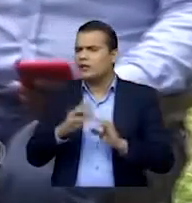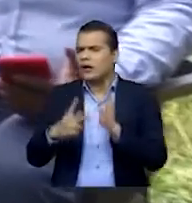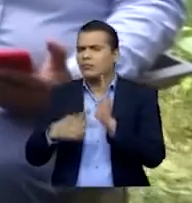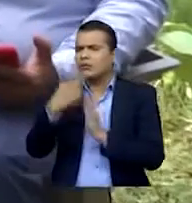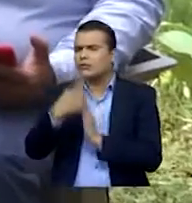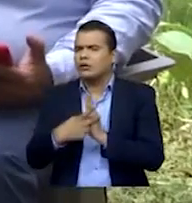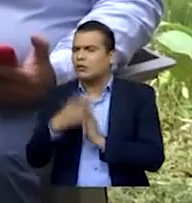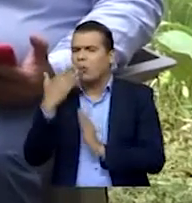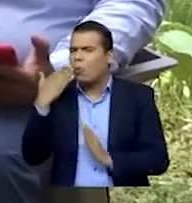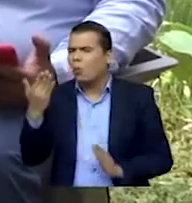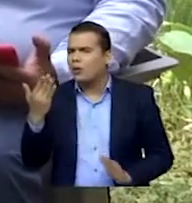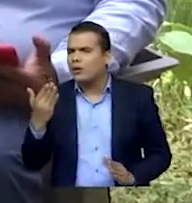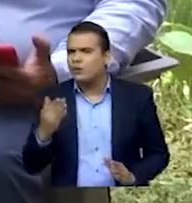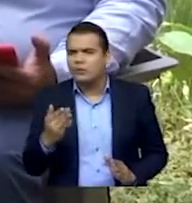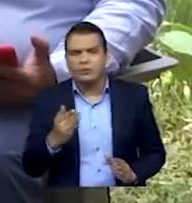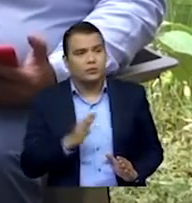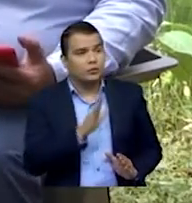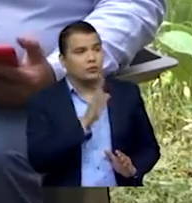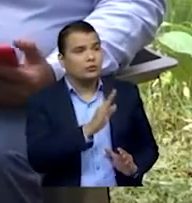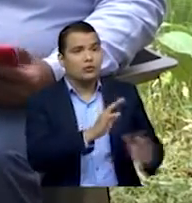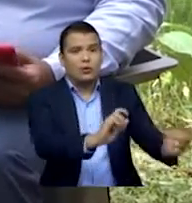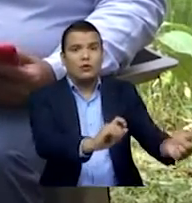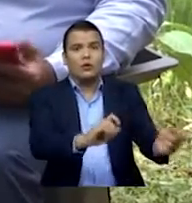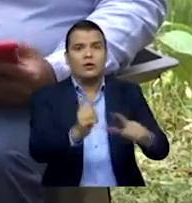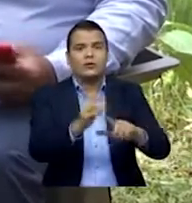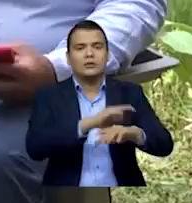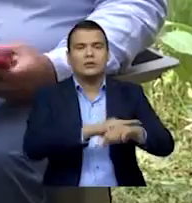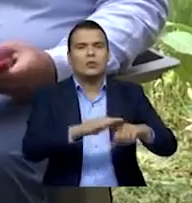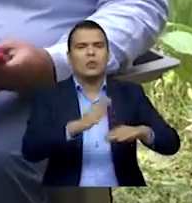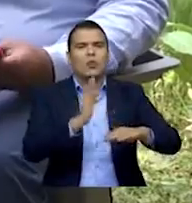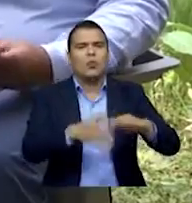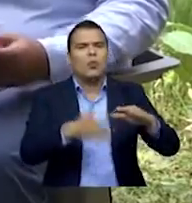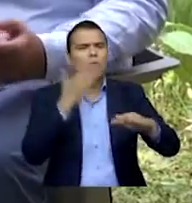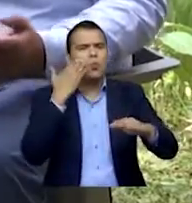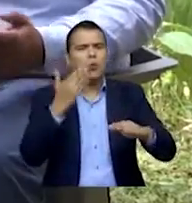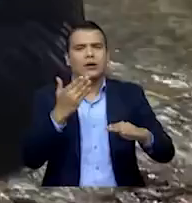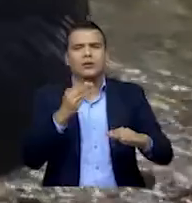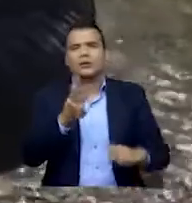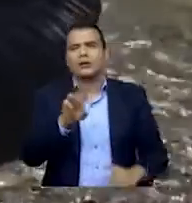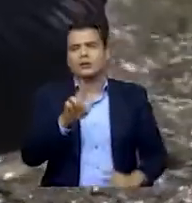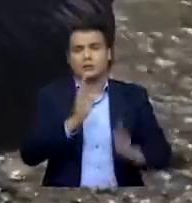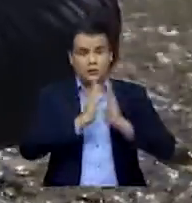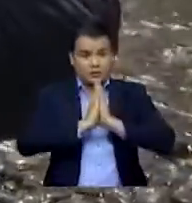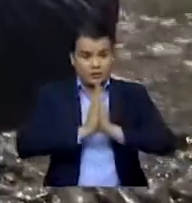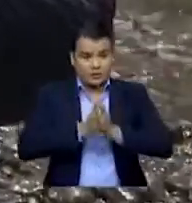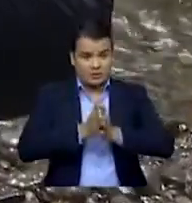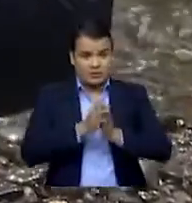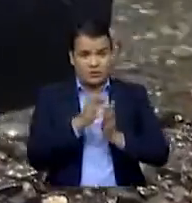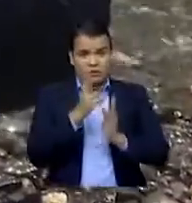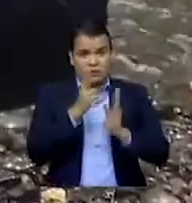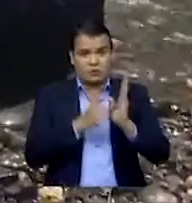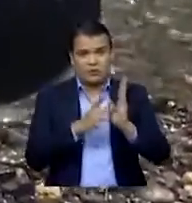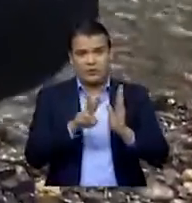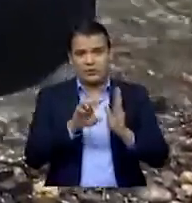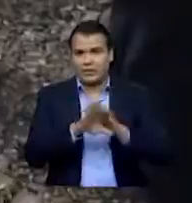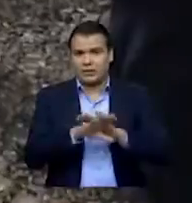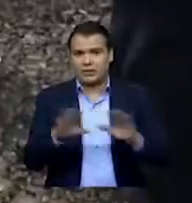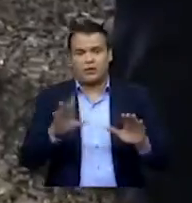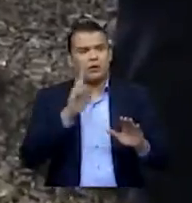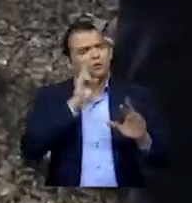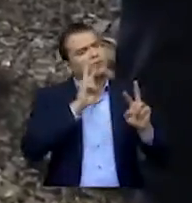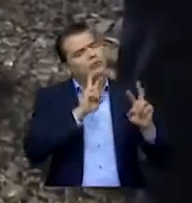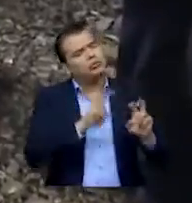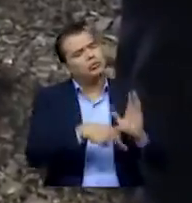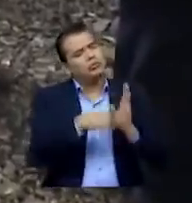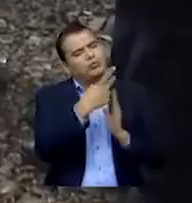lo tendremos listo este estudio tiene que estar listo a 31 de diciembre del 2020 pero no es sólo el estudio de capacidad de carga